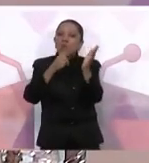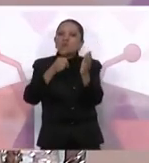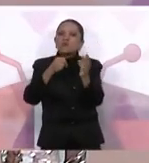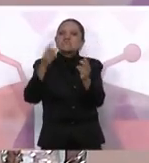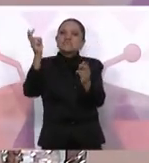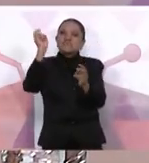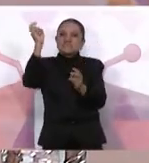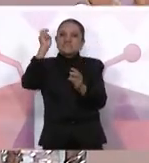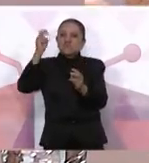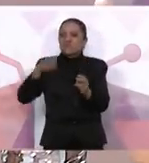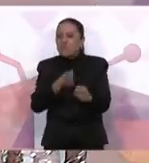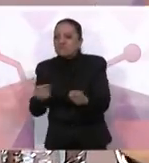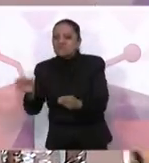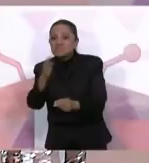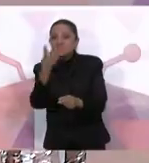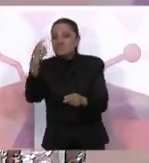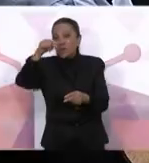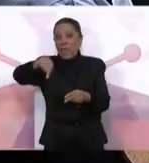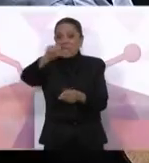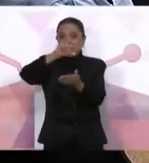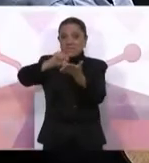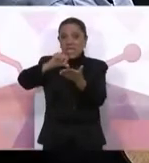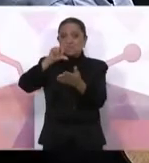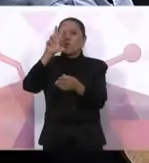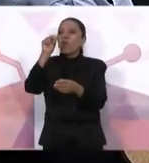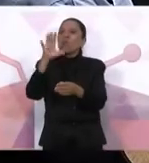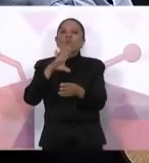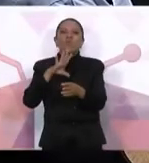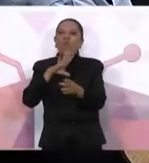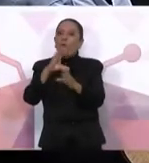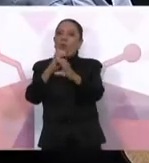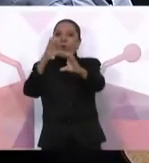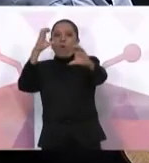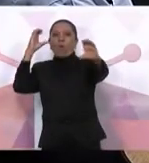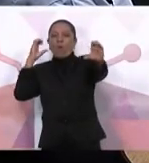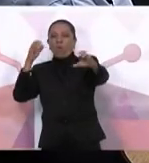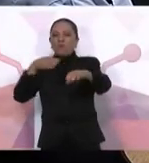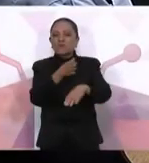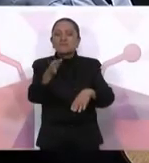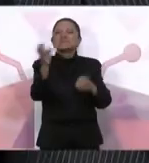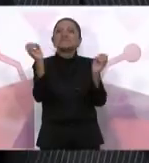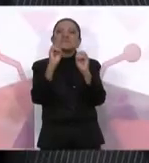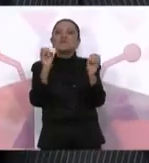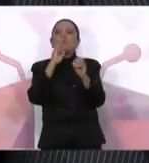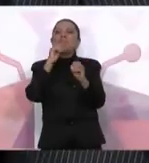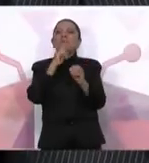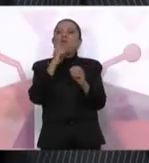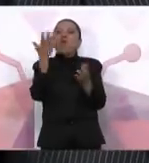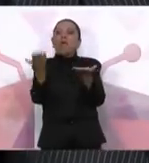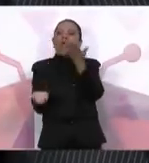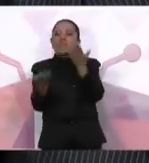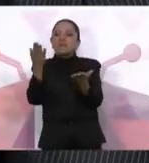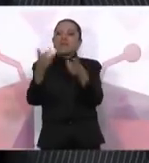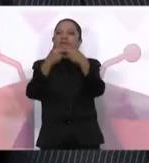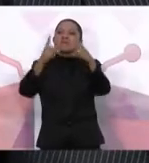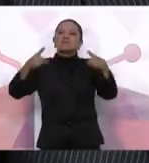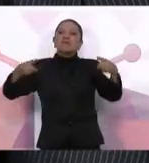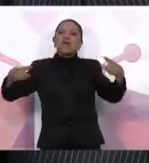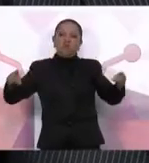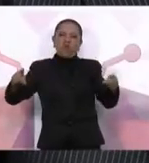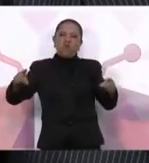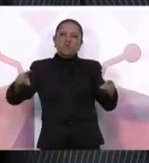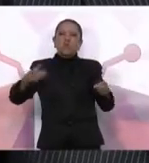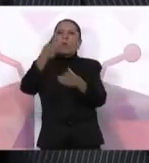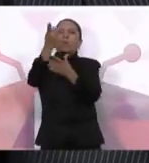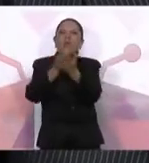puedan circular por ahí y busquemos alternativas en un desarrollo urbano distinto y sobre todo una planificación de las vías de